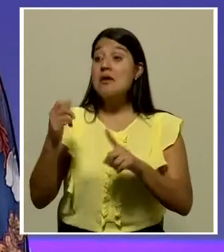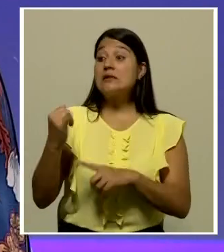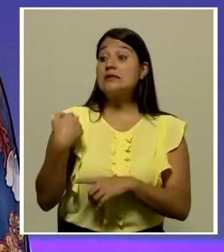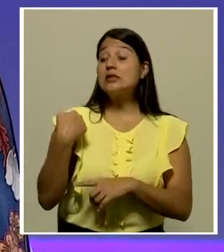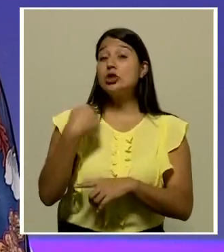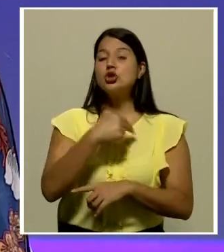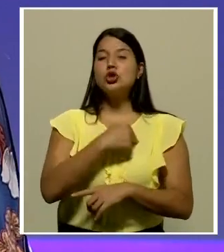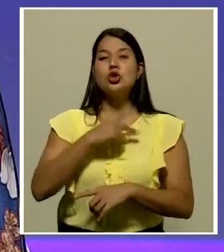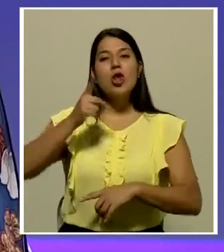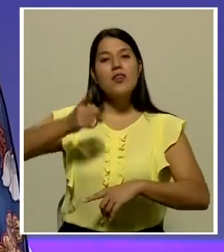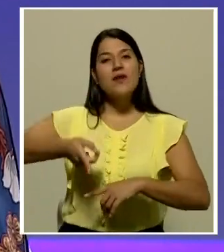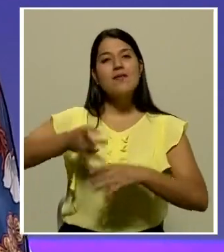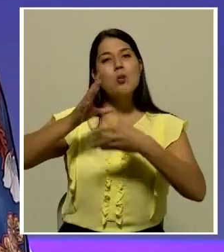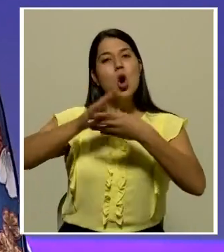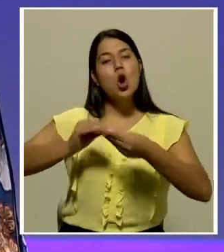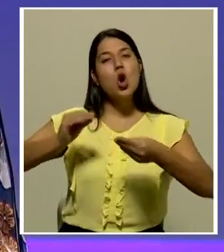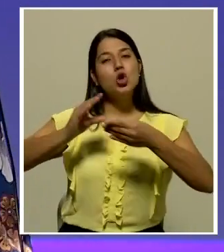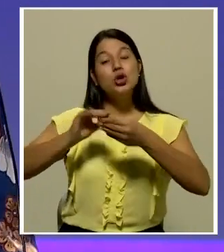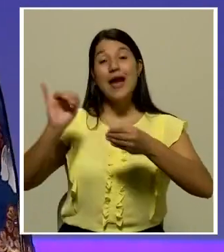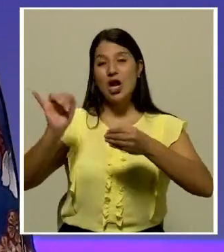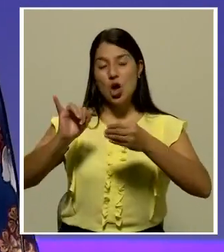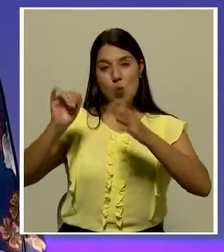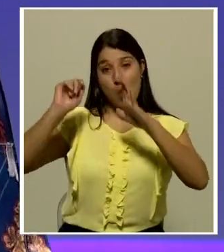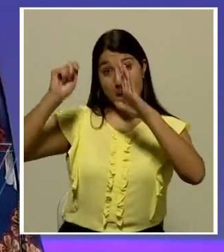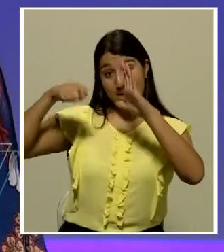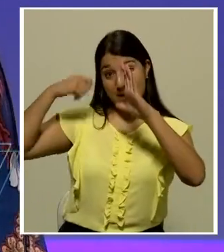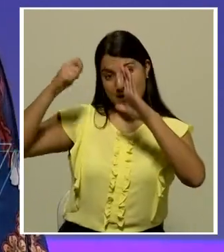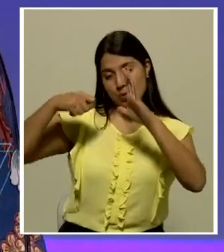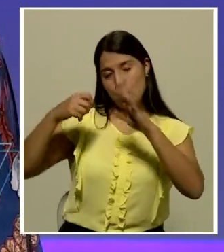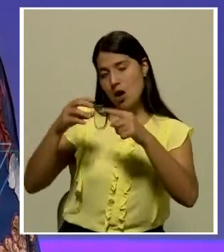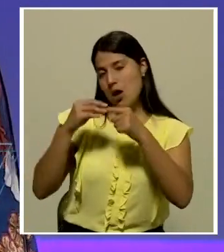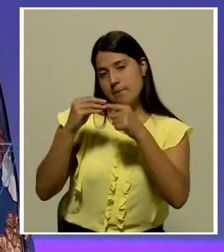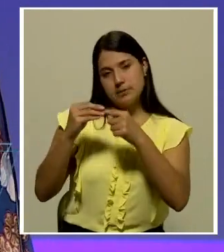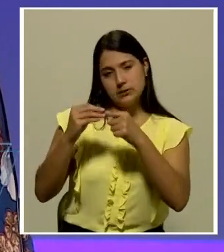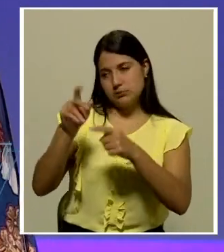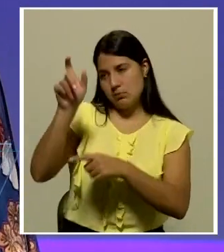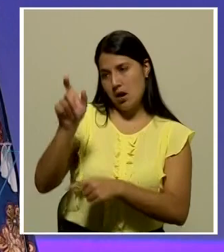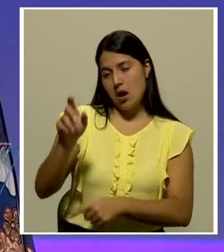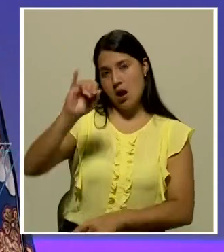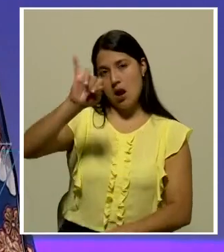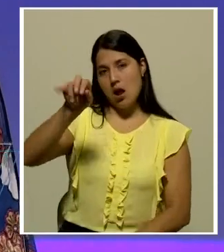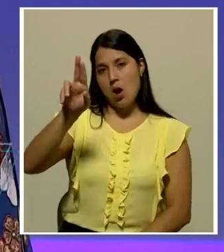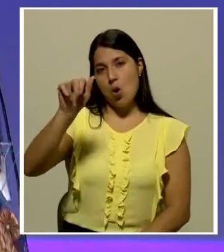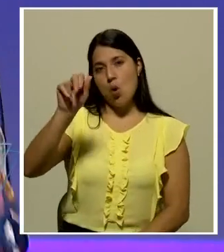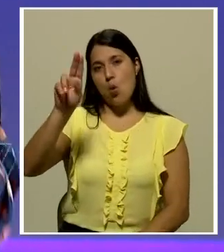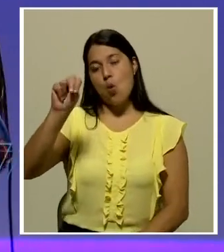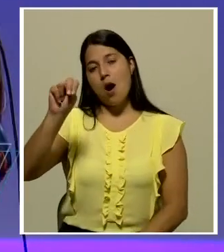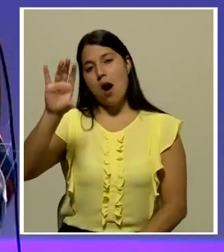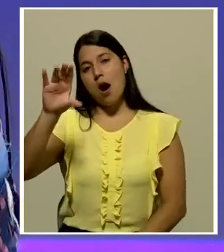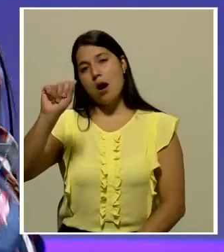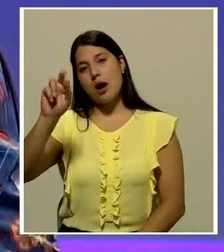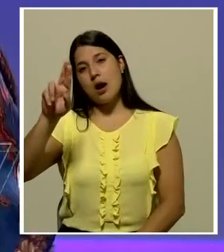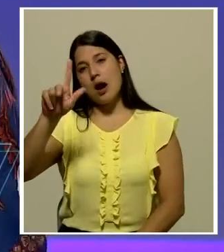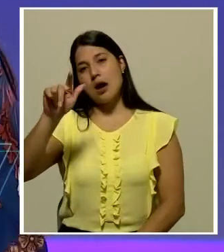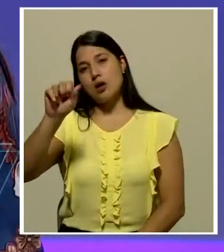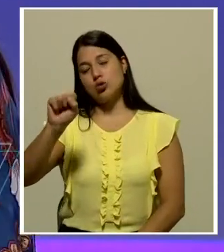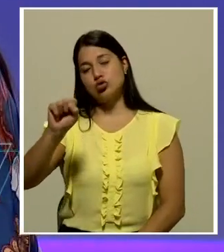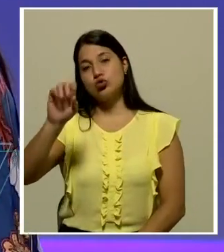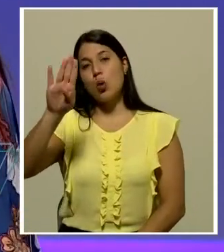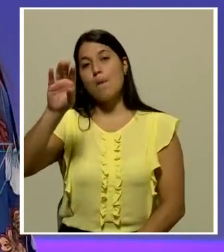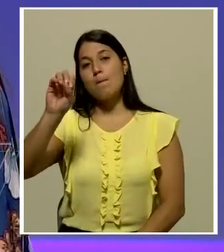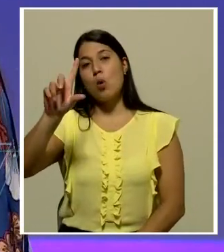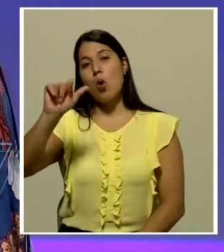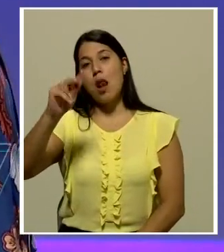en película, ¿verdad? El personaje principal, bueno, yo diría que claramente es Juan Carlos Bolaños, el empresario importador de cemento